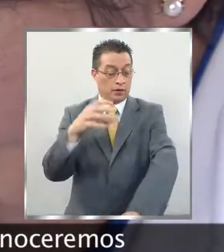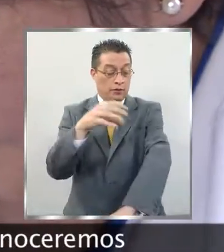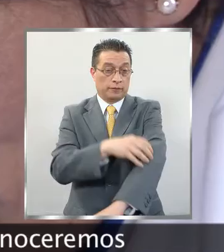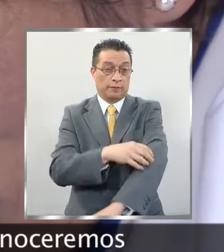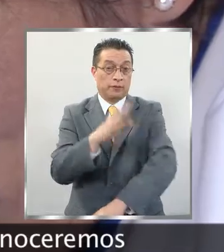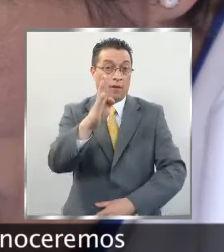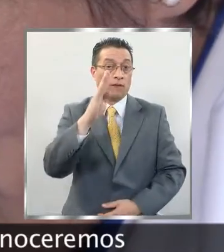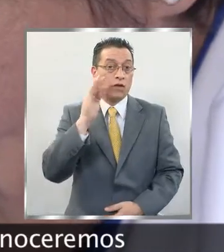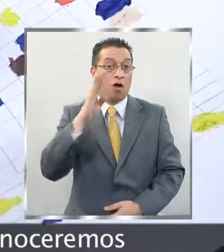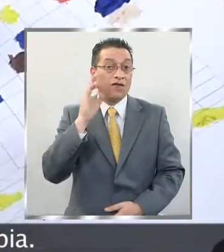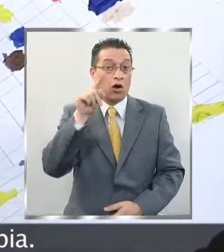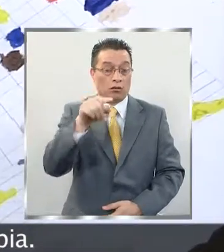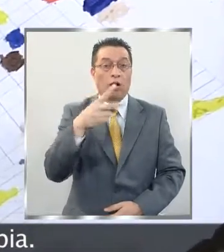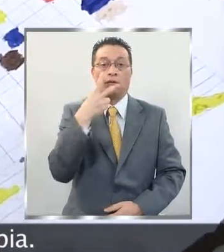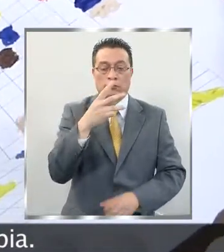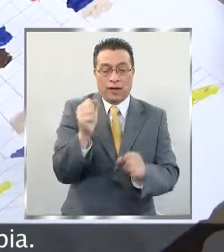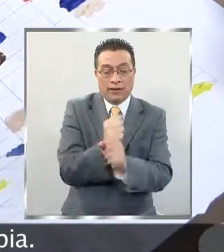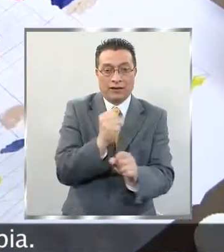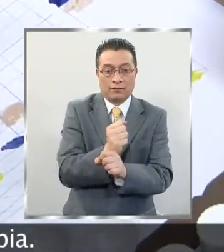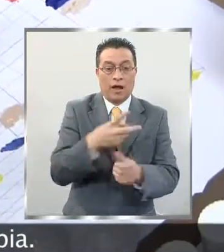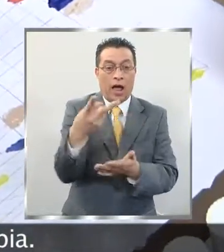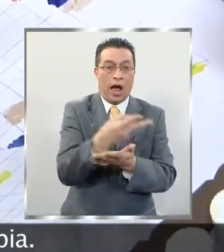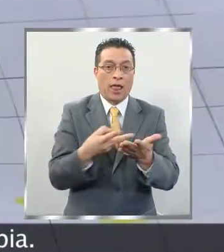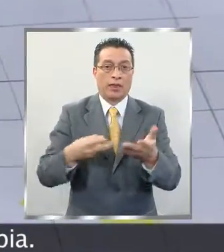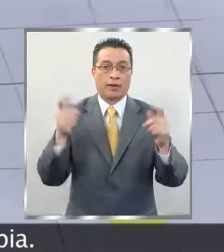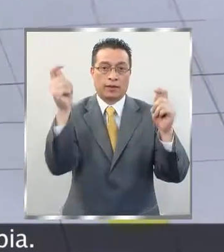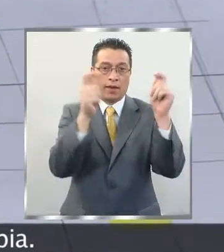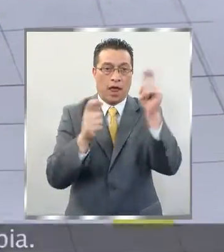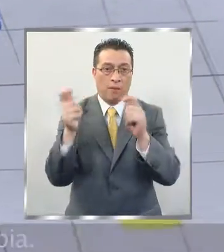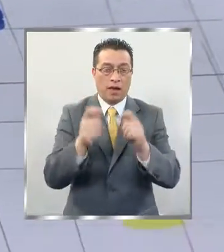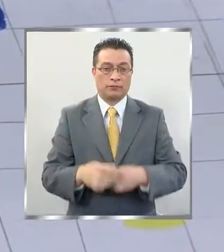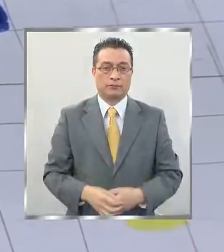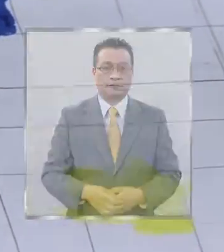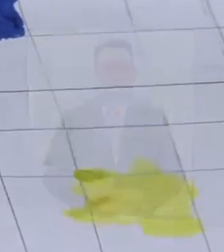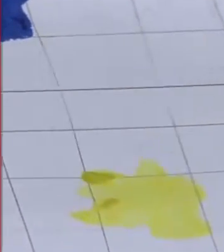En la región del Bio Bio conoceremos el taller de arte-terapia.